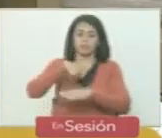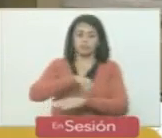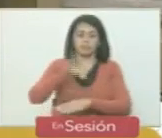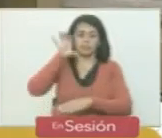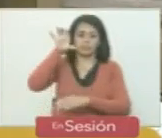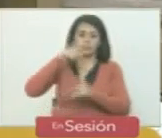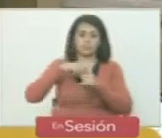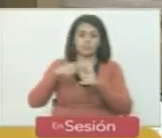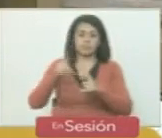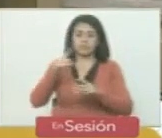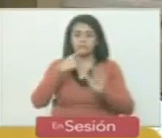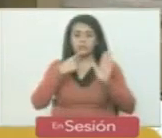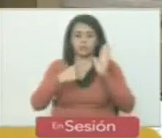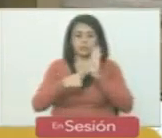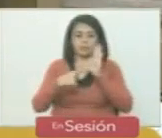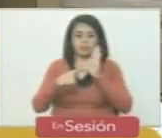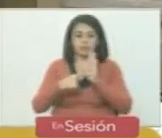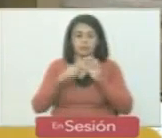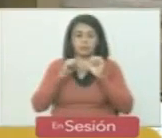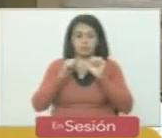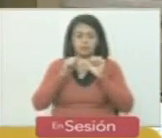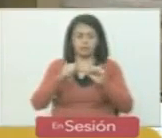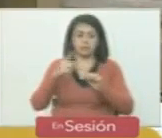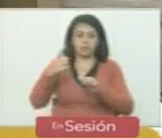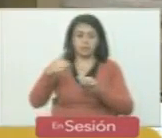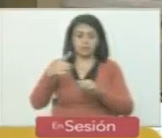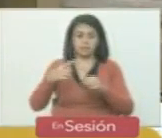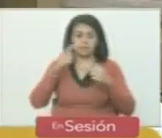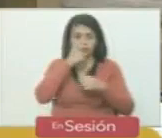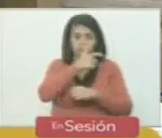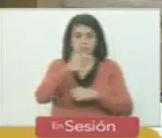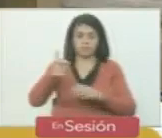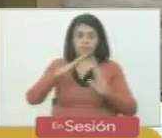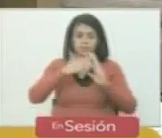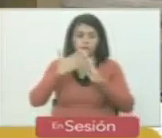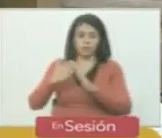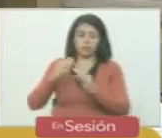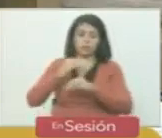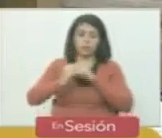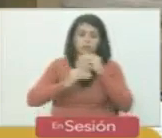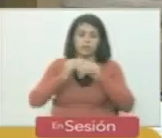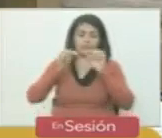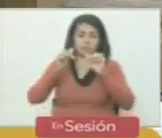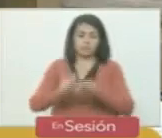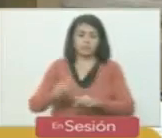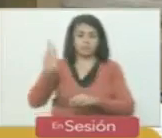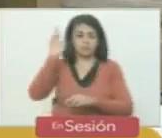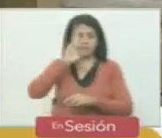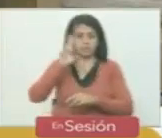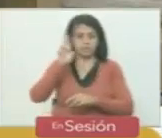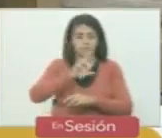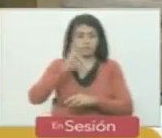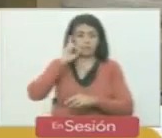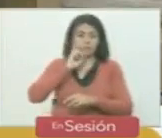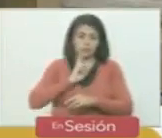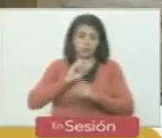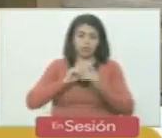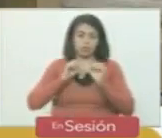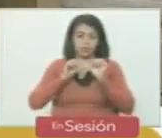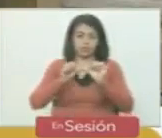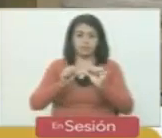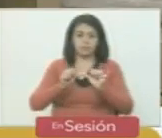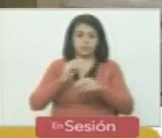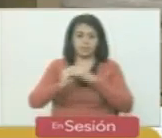patria violan constantemente los derechos de los pueblos y comunidades indígenas de la República Bolivariana de